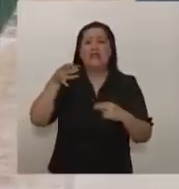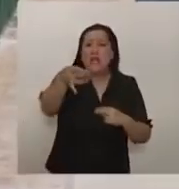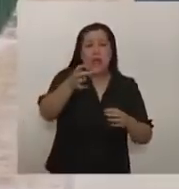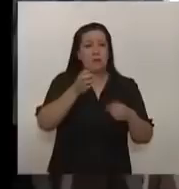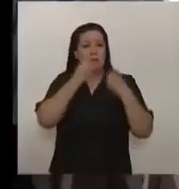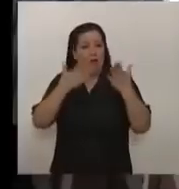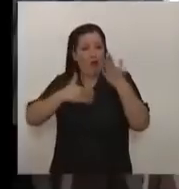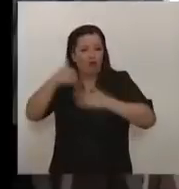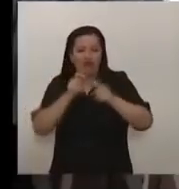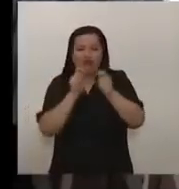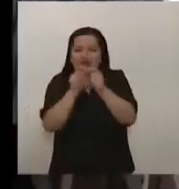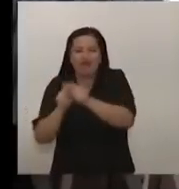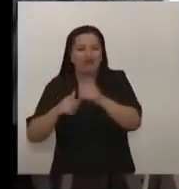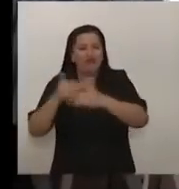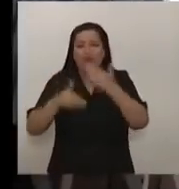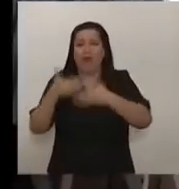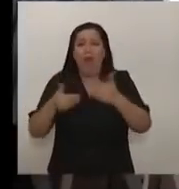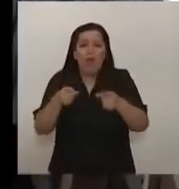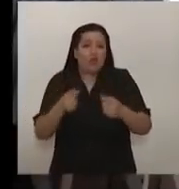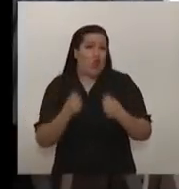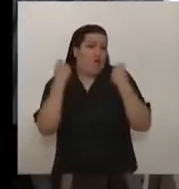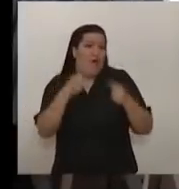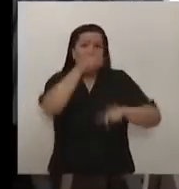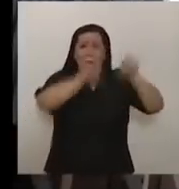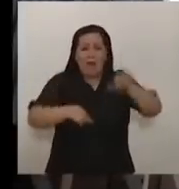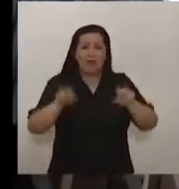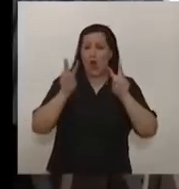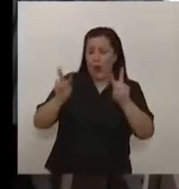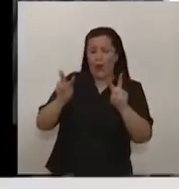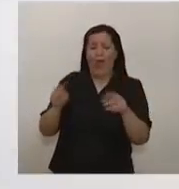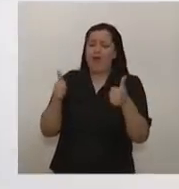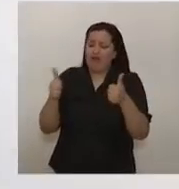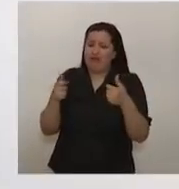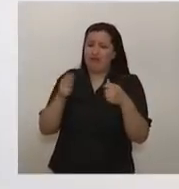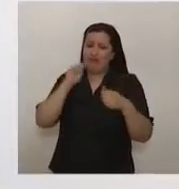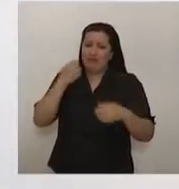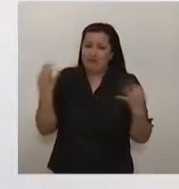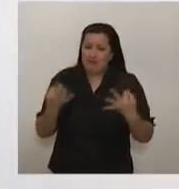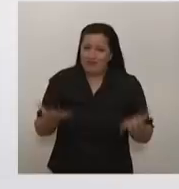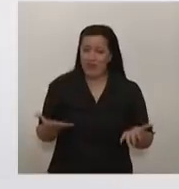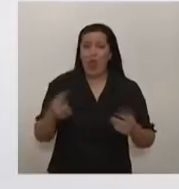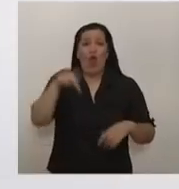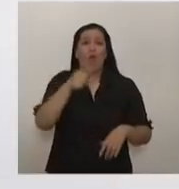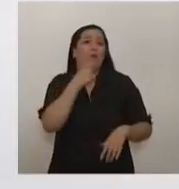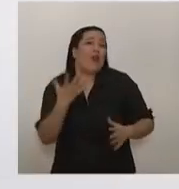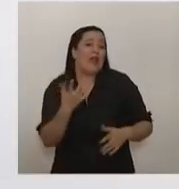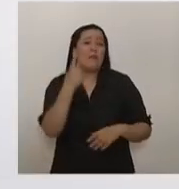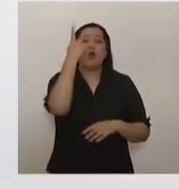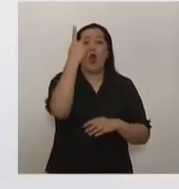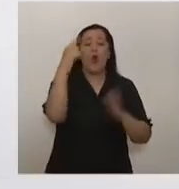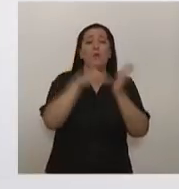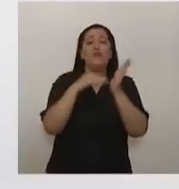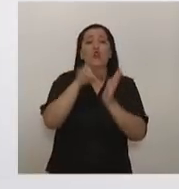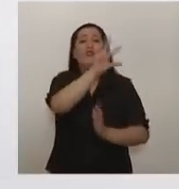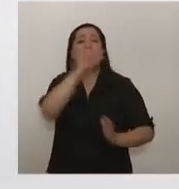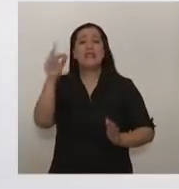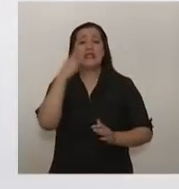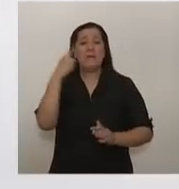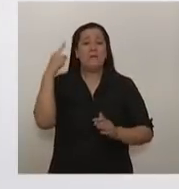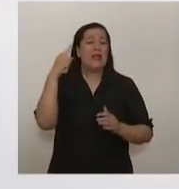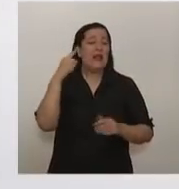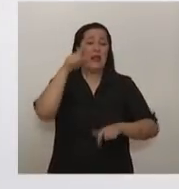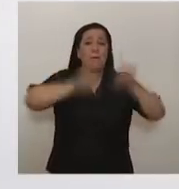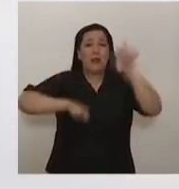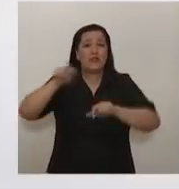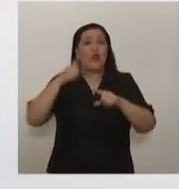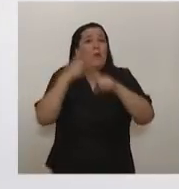urbanos. Este esfuerzo fue valorado por los usuarios. Hoy, por ejemplo, viajan 1.300.000 personas por día en